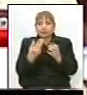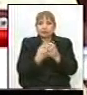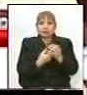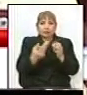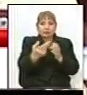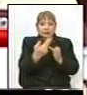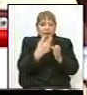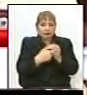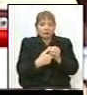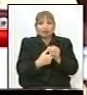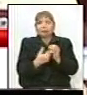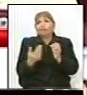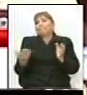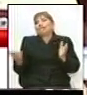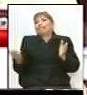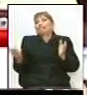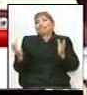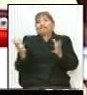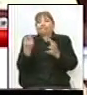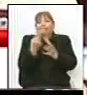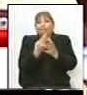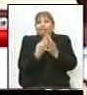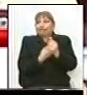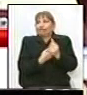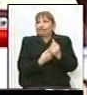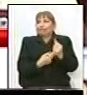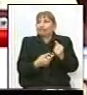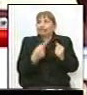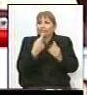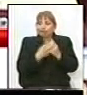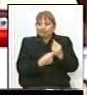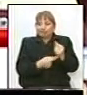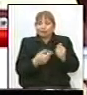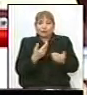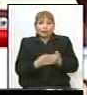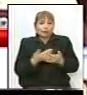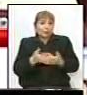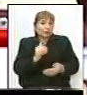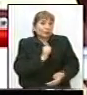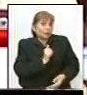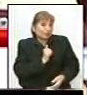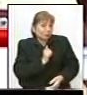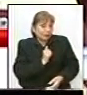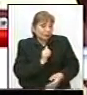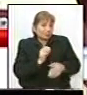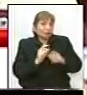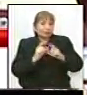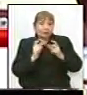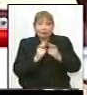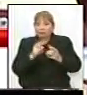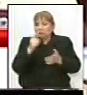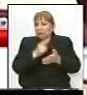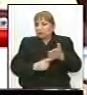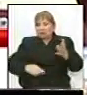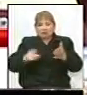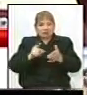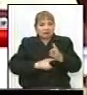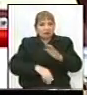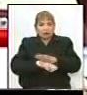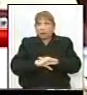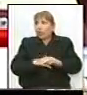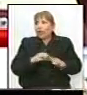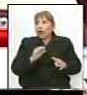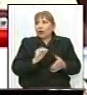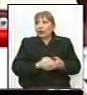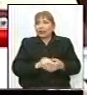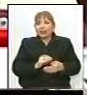otro nombre. Entonces, cuando hay fusión, a pedido de los propios partidos, se cancela la inscripción y